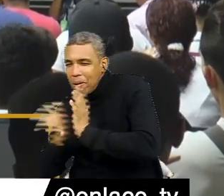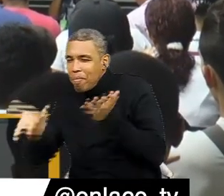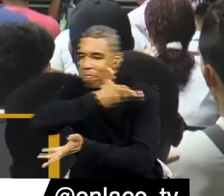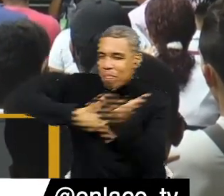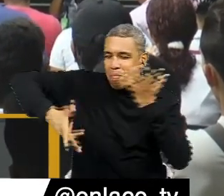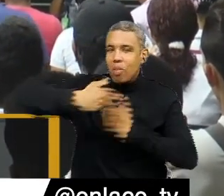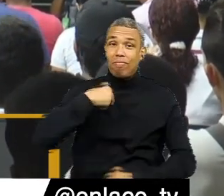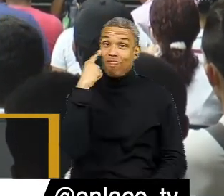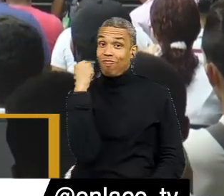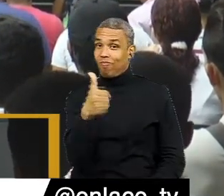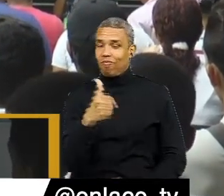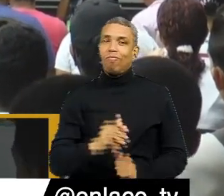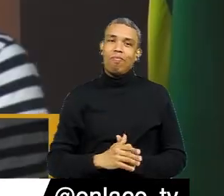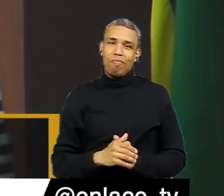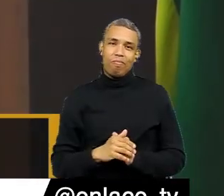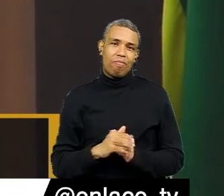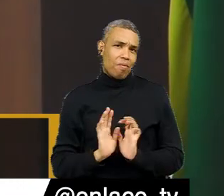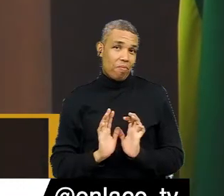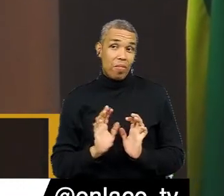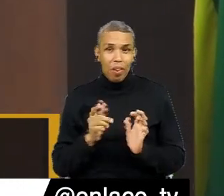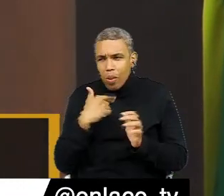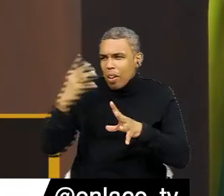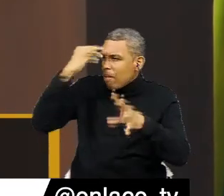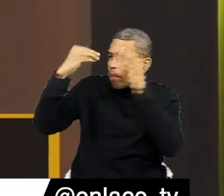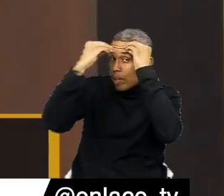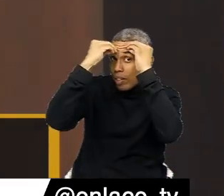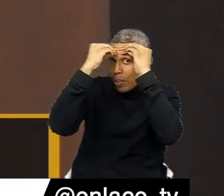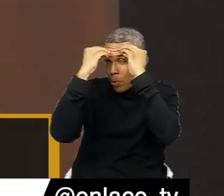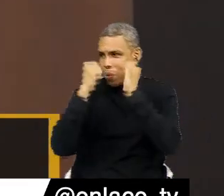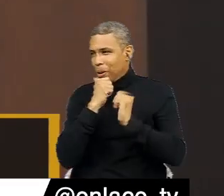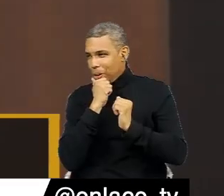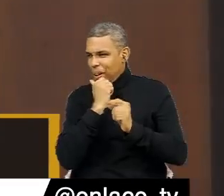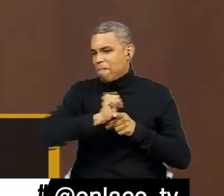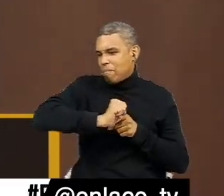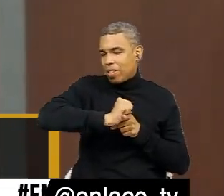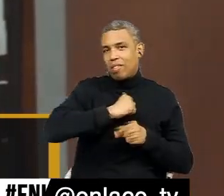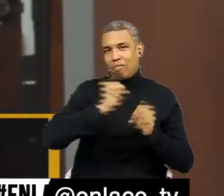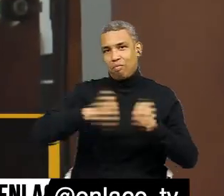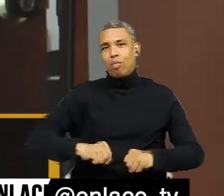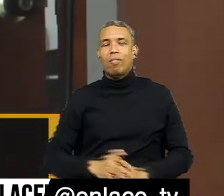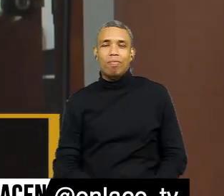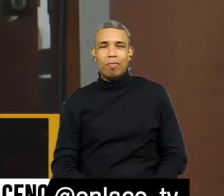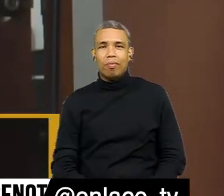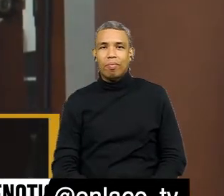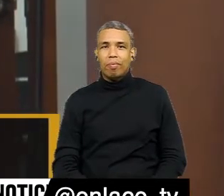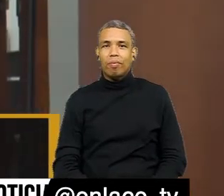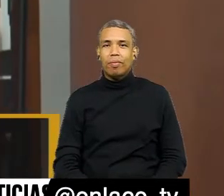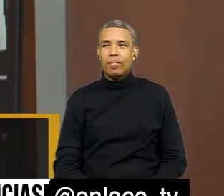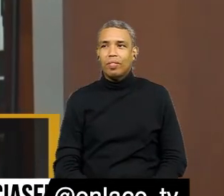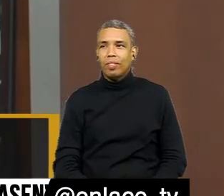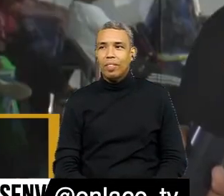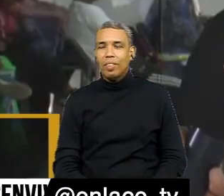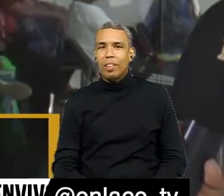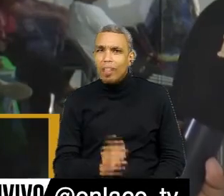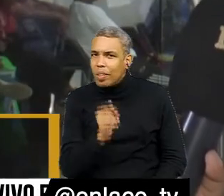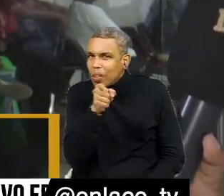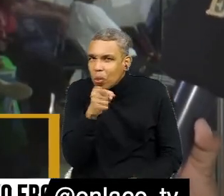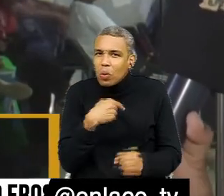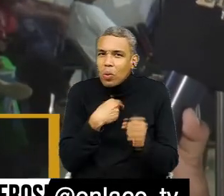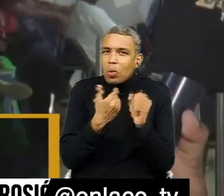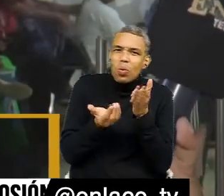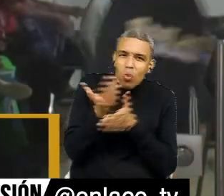podamos colocarla en acción en el campo de juego. Bueno, ha estado usted muy juicioso aquí en esta capacitación, las nuevas modificaciones, ¿qué